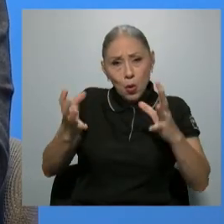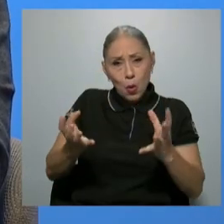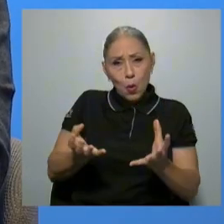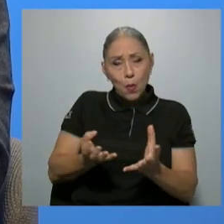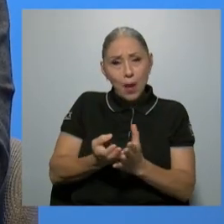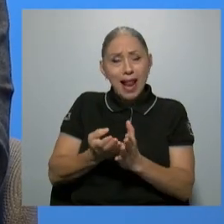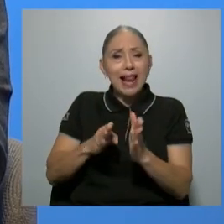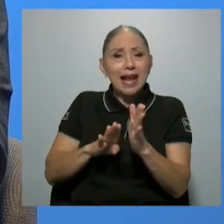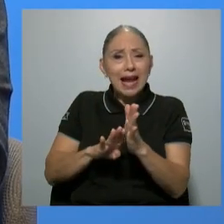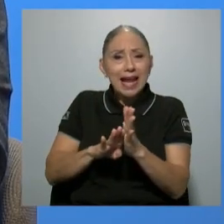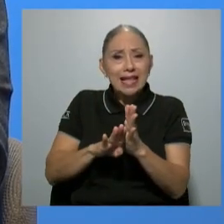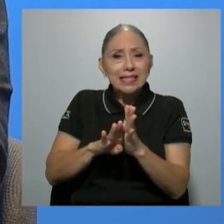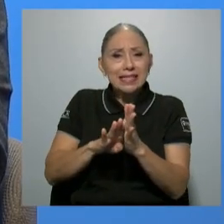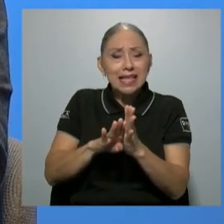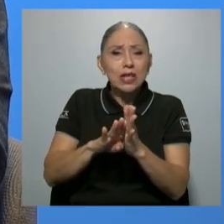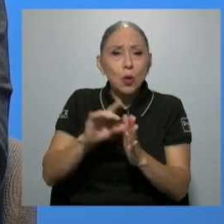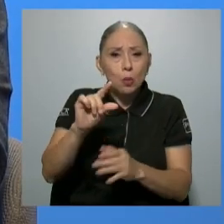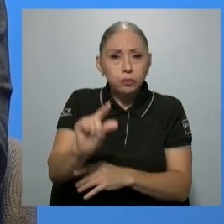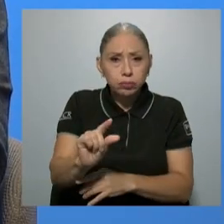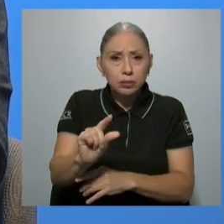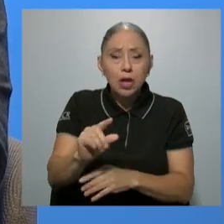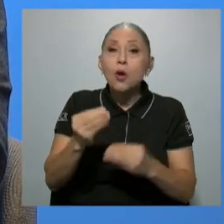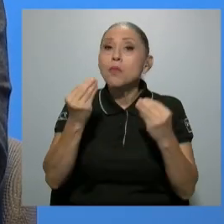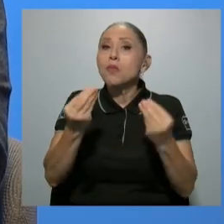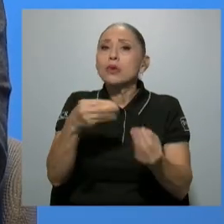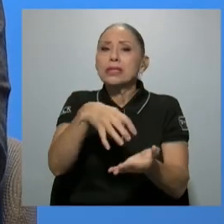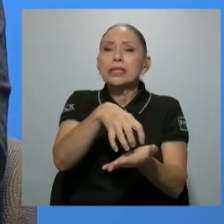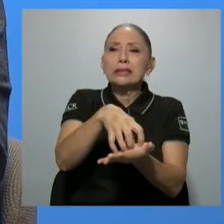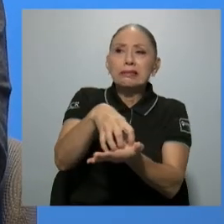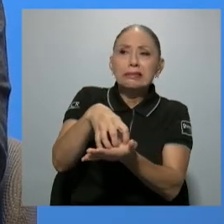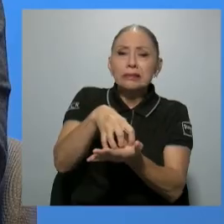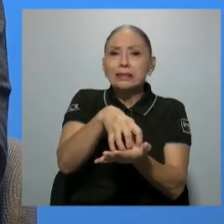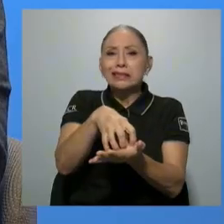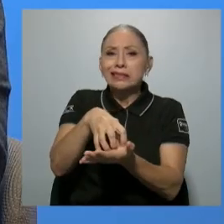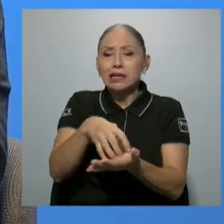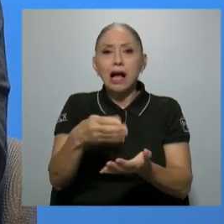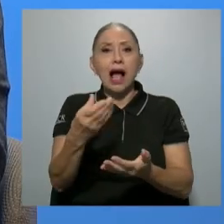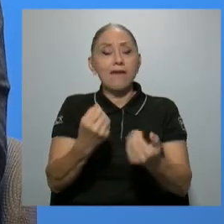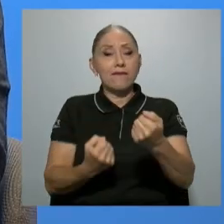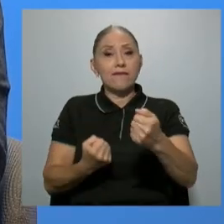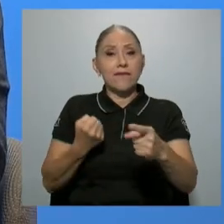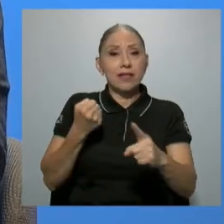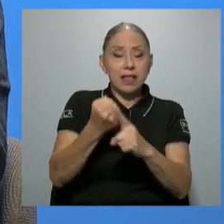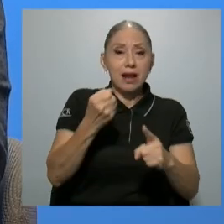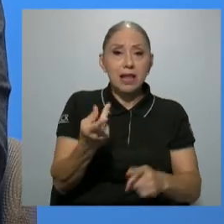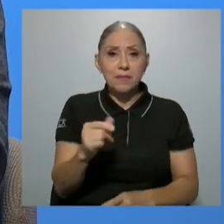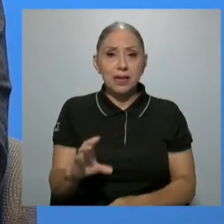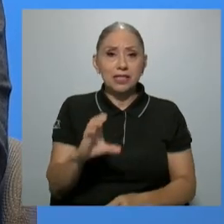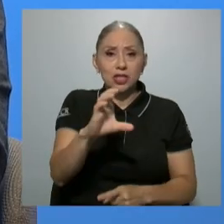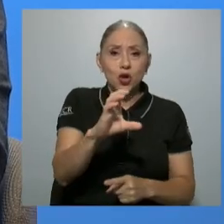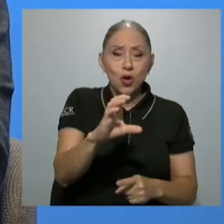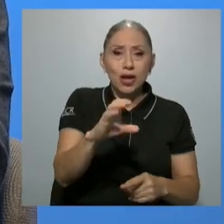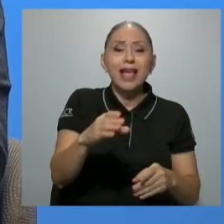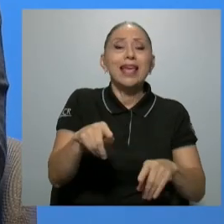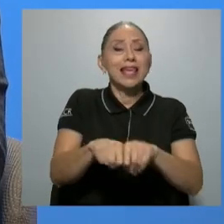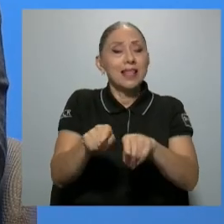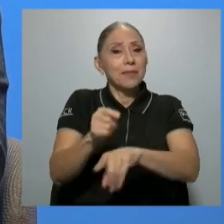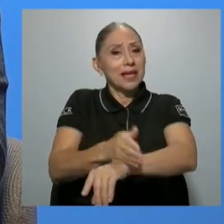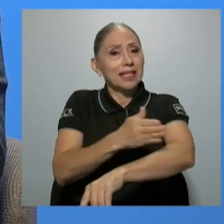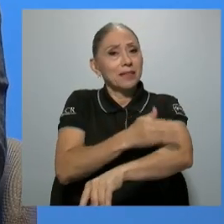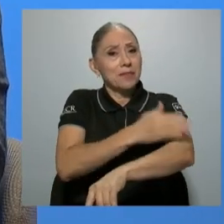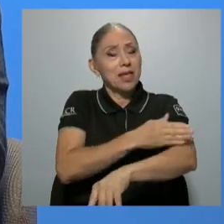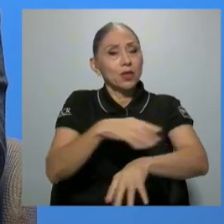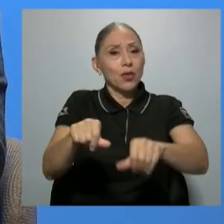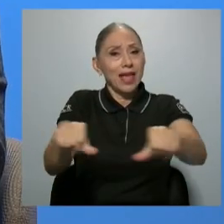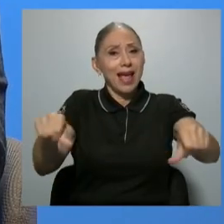incertidumbre que sobre todo va a afectar, me parece a mí, la inversión y el crecimiento de sectores muy dinámicos en Costa Rica en los últimos años, como los que